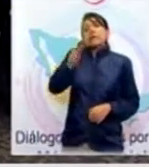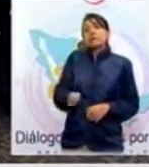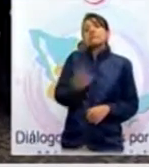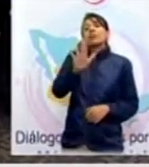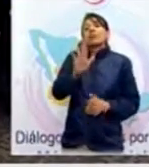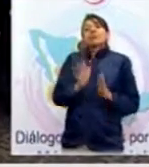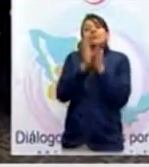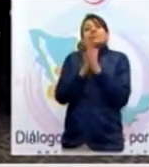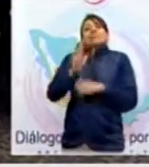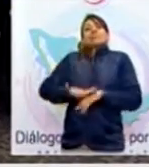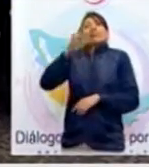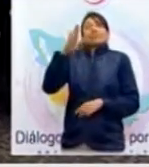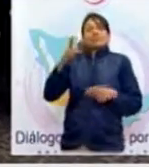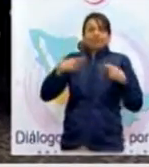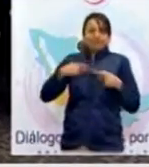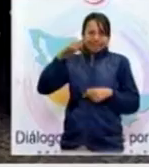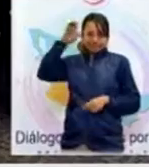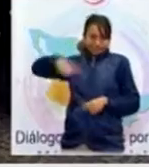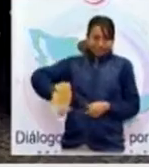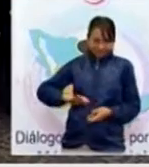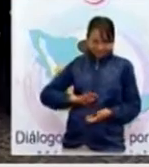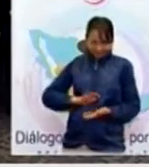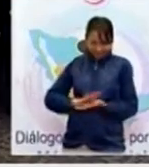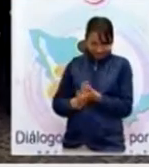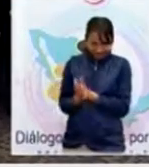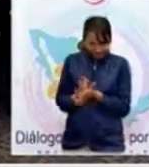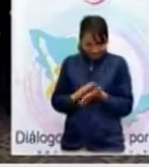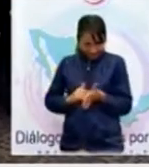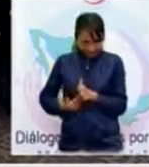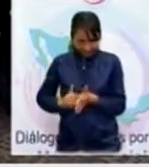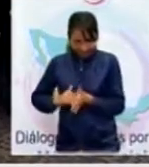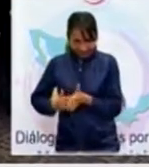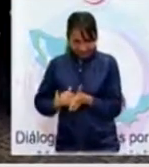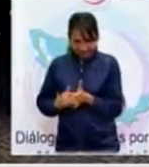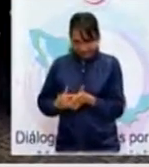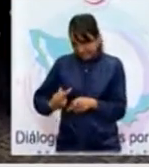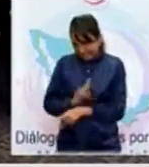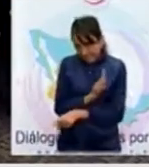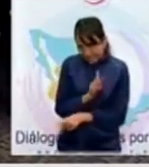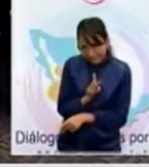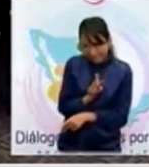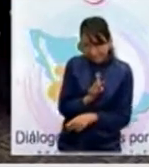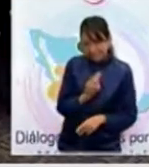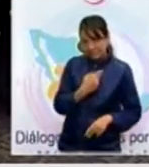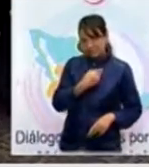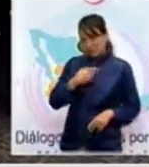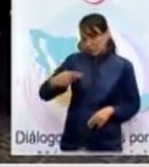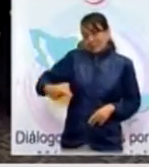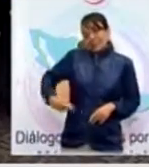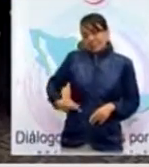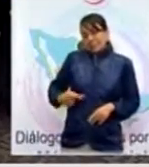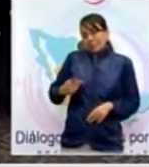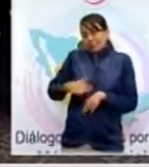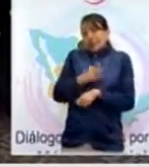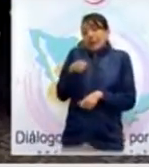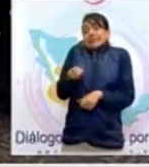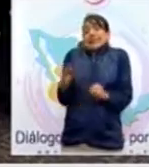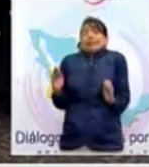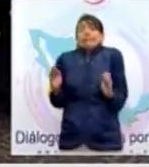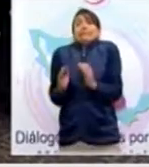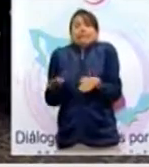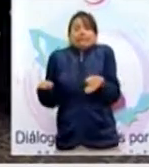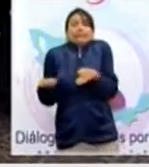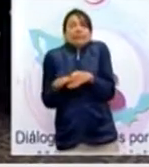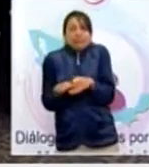gobernador, compañero senador, pues que la autoridad más inmediata es el municipio. Son